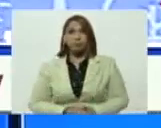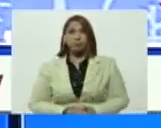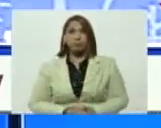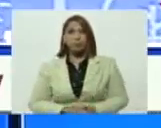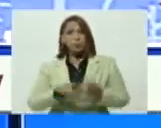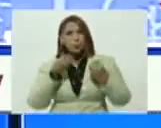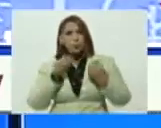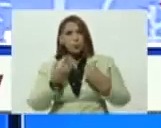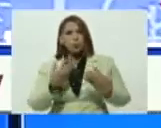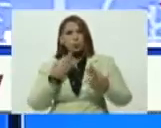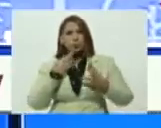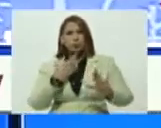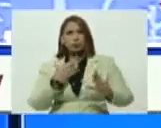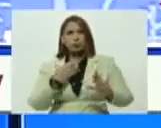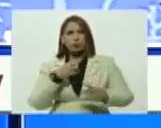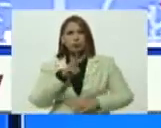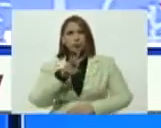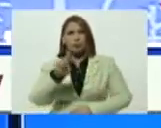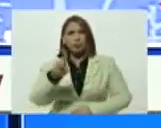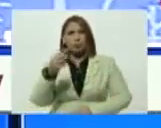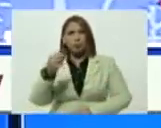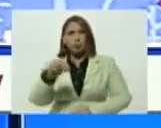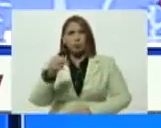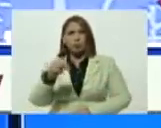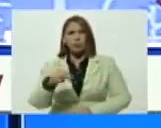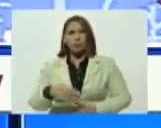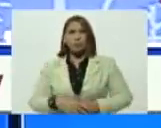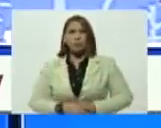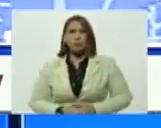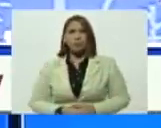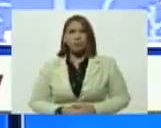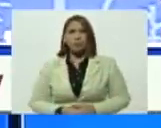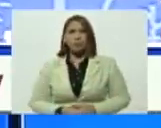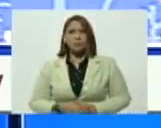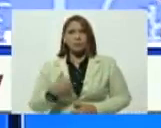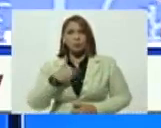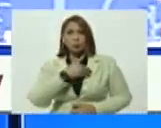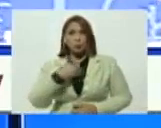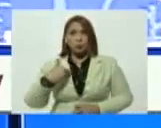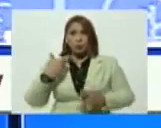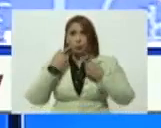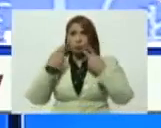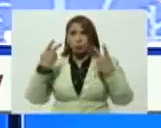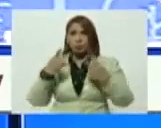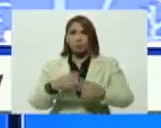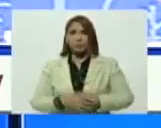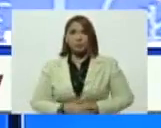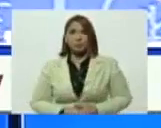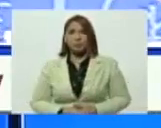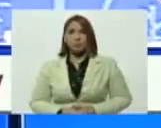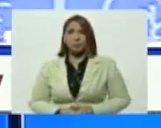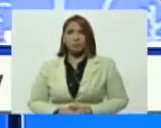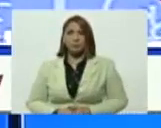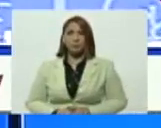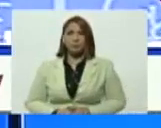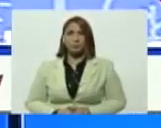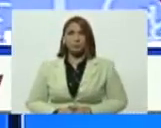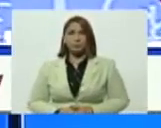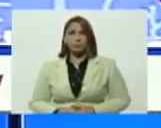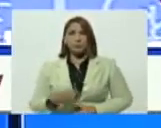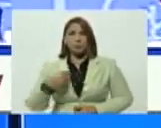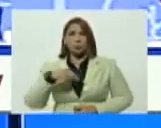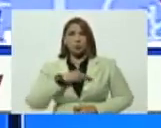muy buenos resultados el 21 de noviembre. Yo quiero anunciar que